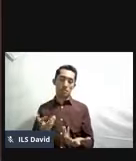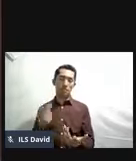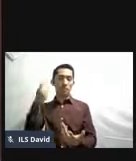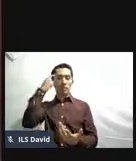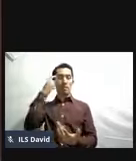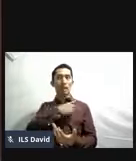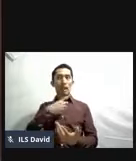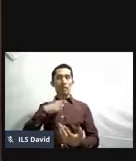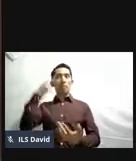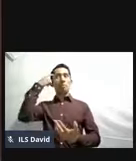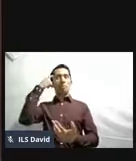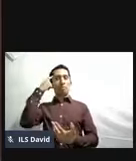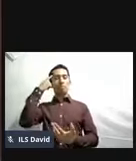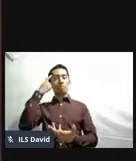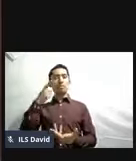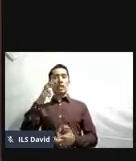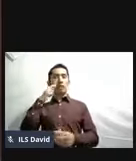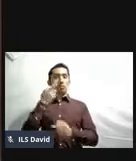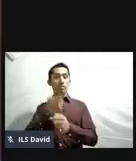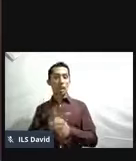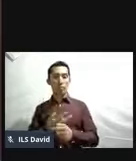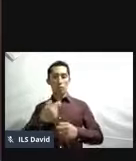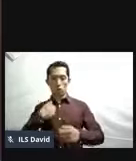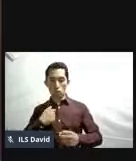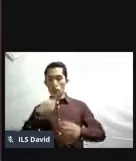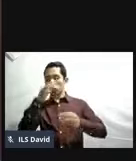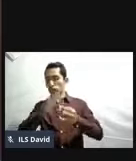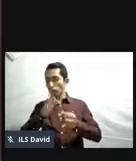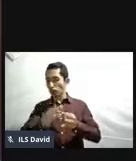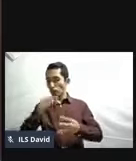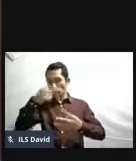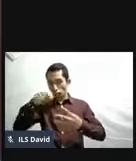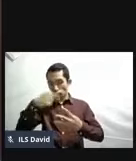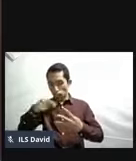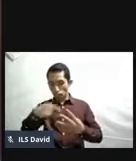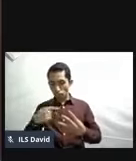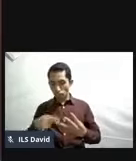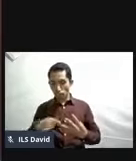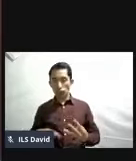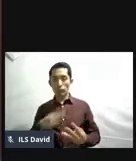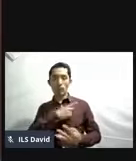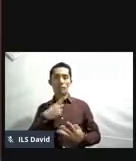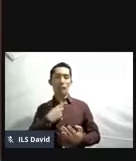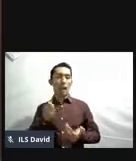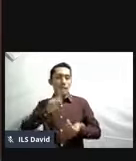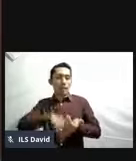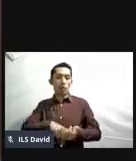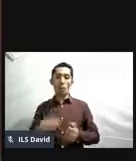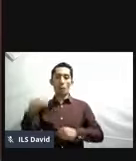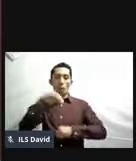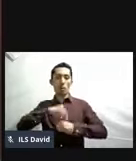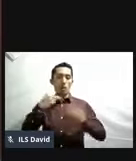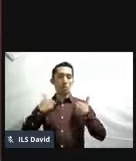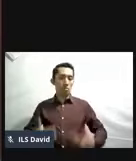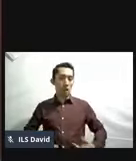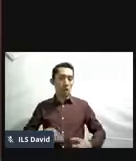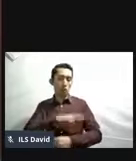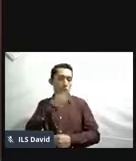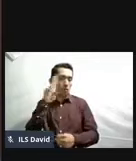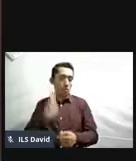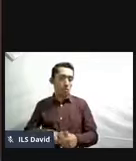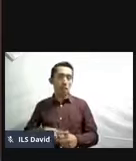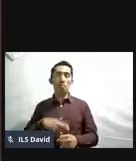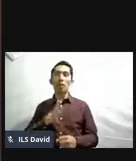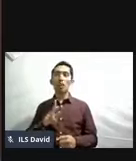valor personal, como un valor humano, entonces, vuelvo y repito, hacemos todo lo